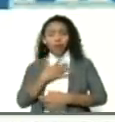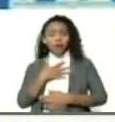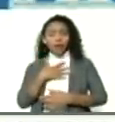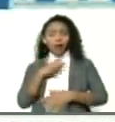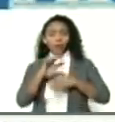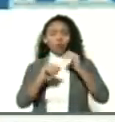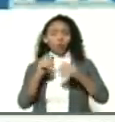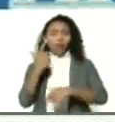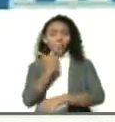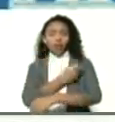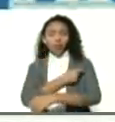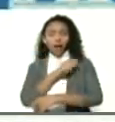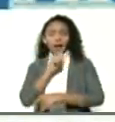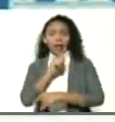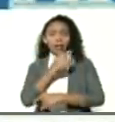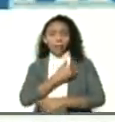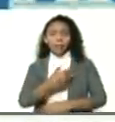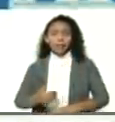El presidente además